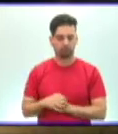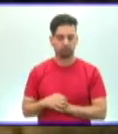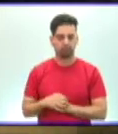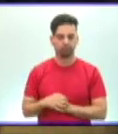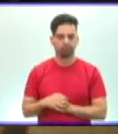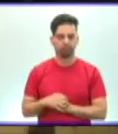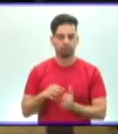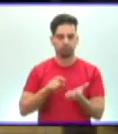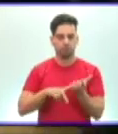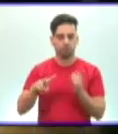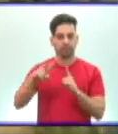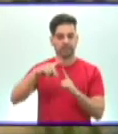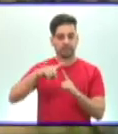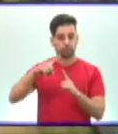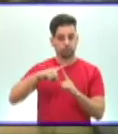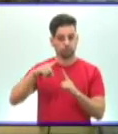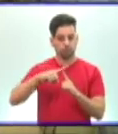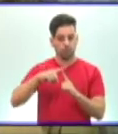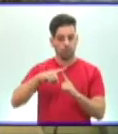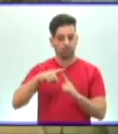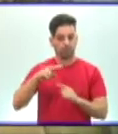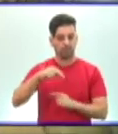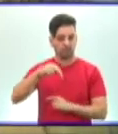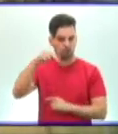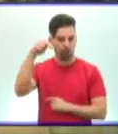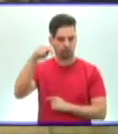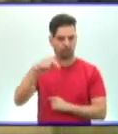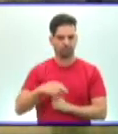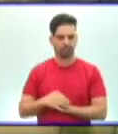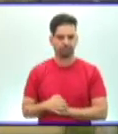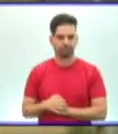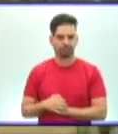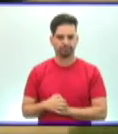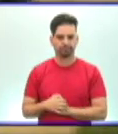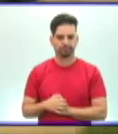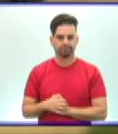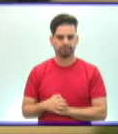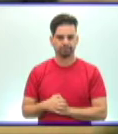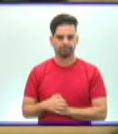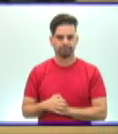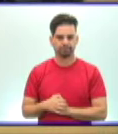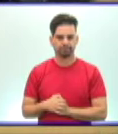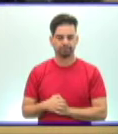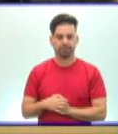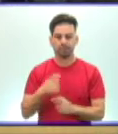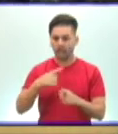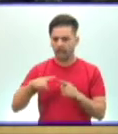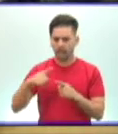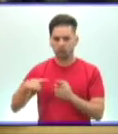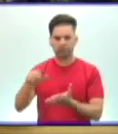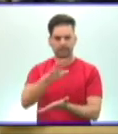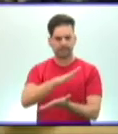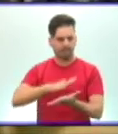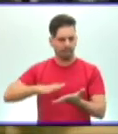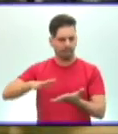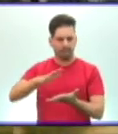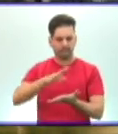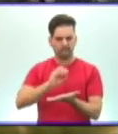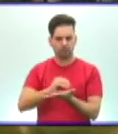Finalmente, en la tarea vida se han considerado otras áreas costeras extensas, localizadas al sur del